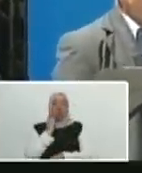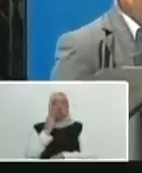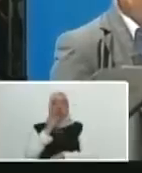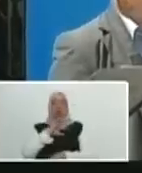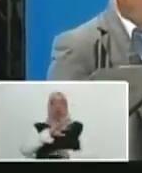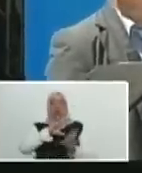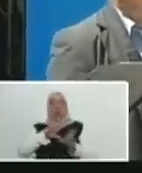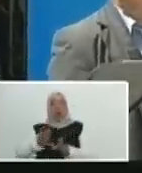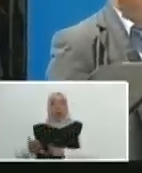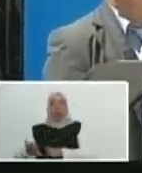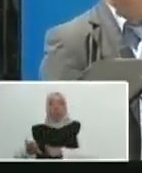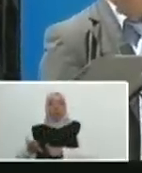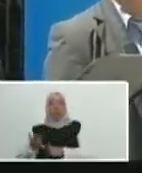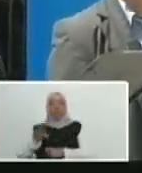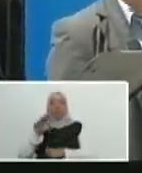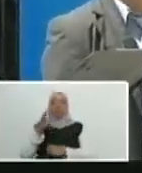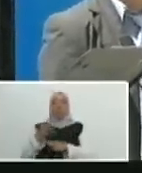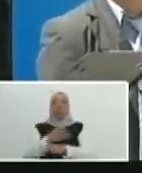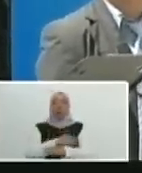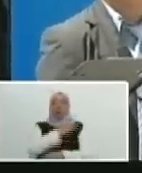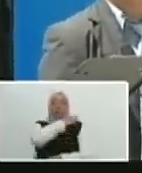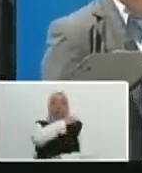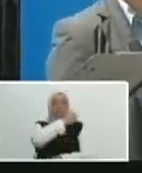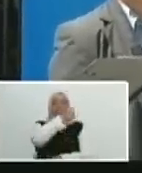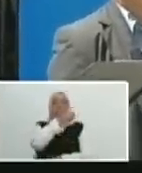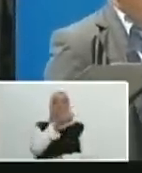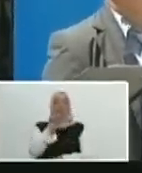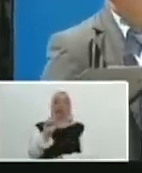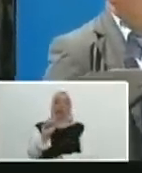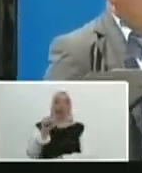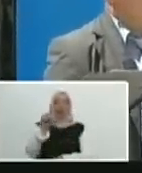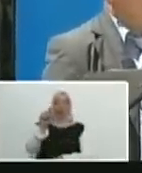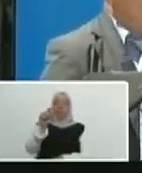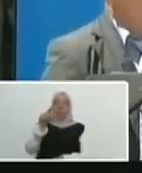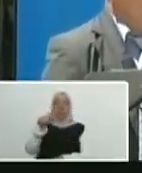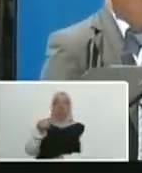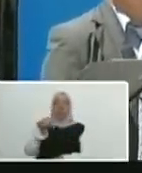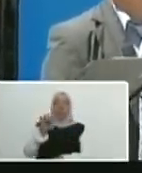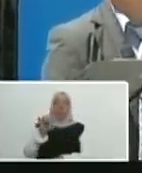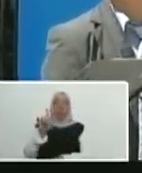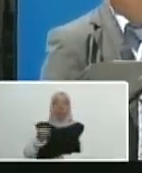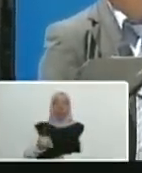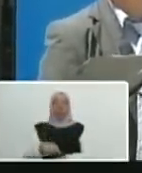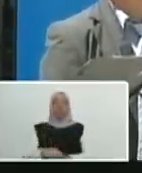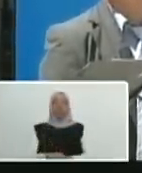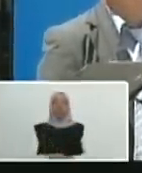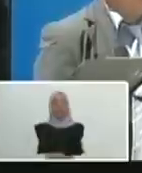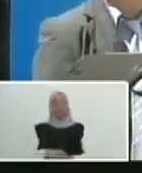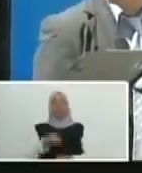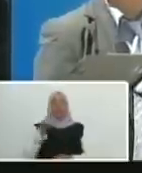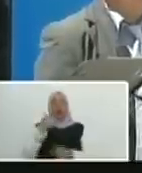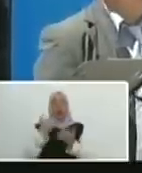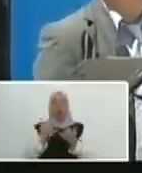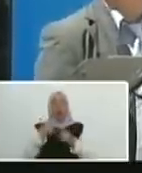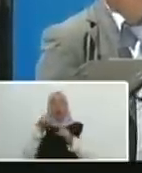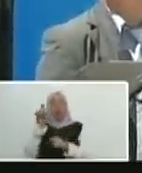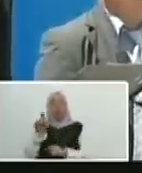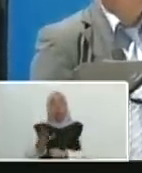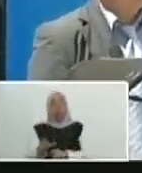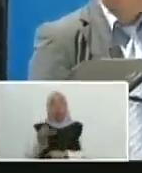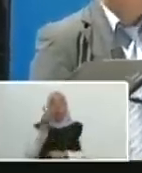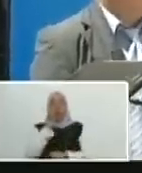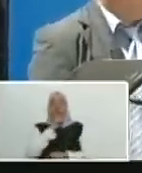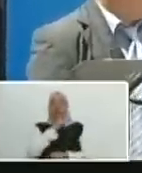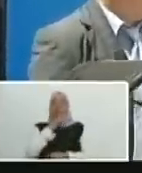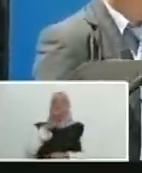reemplazo del almirante Aníbal José Víctor Hernández. He designado al mayor general Elio